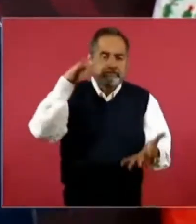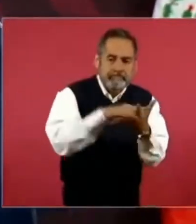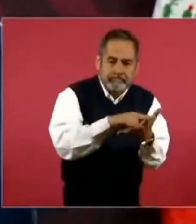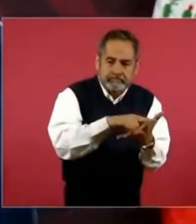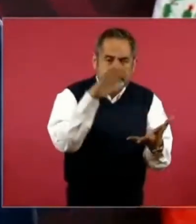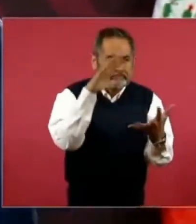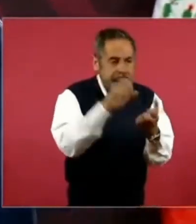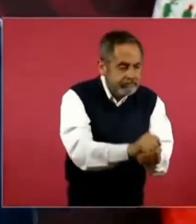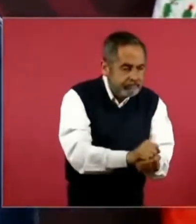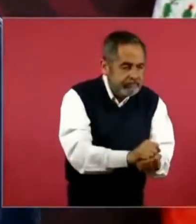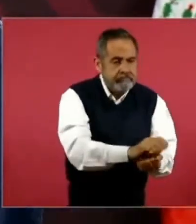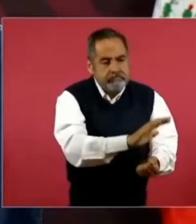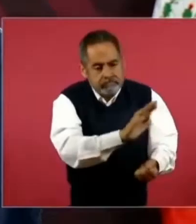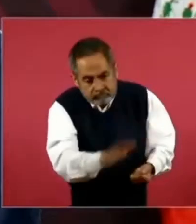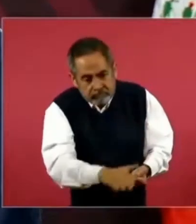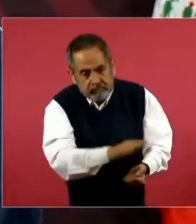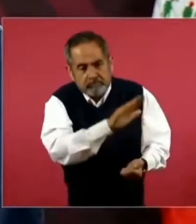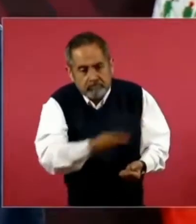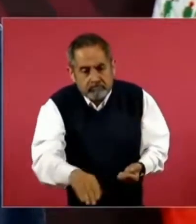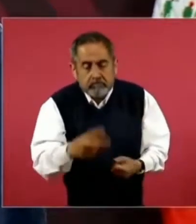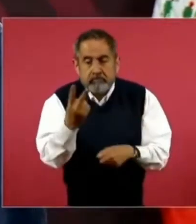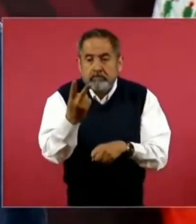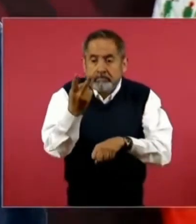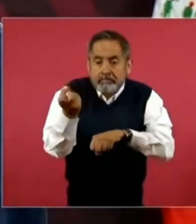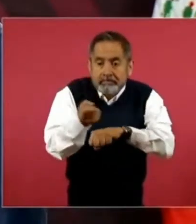2 secretarios de Gobernación.